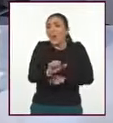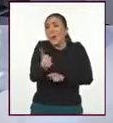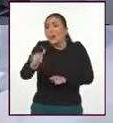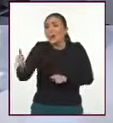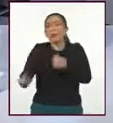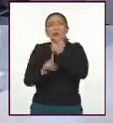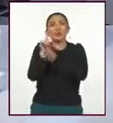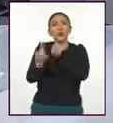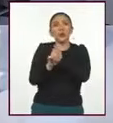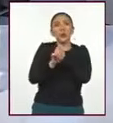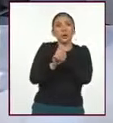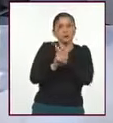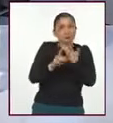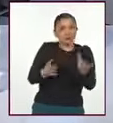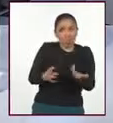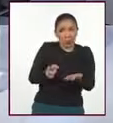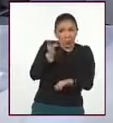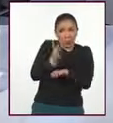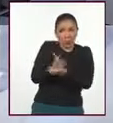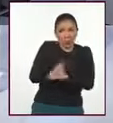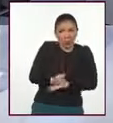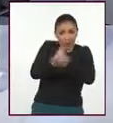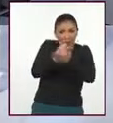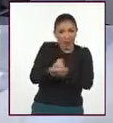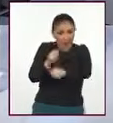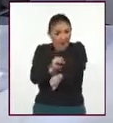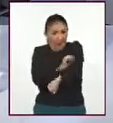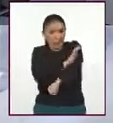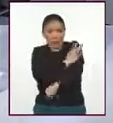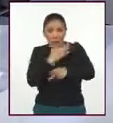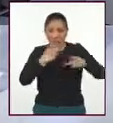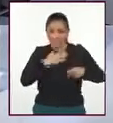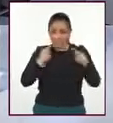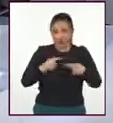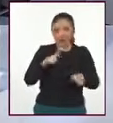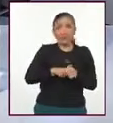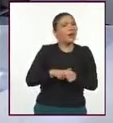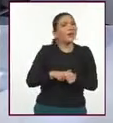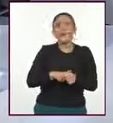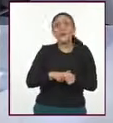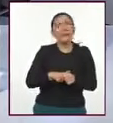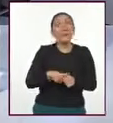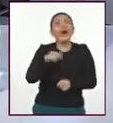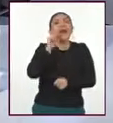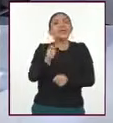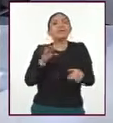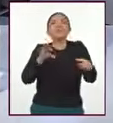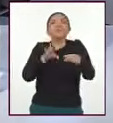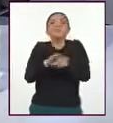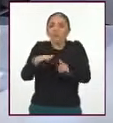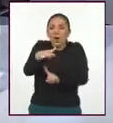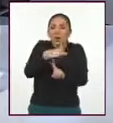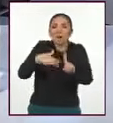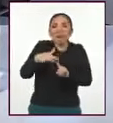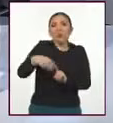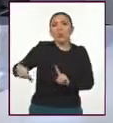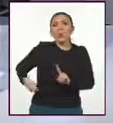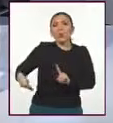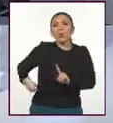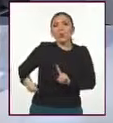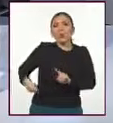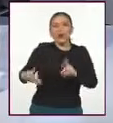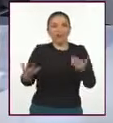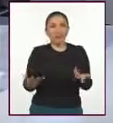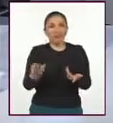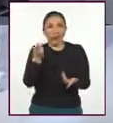realmente con una cuestión emocional de la persona en sí y que más bien es del entorno. Prácticamente que